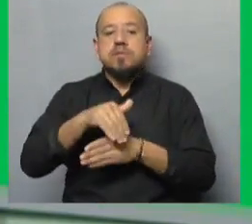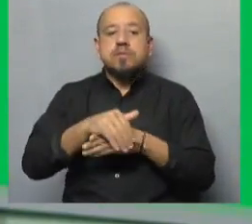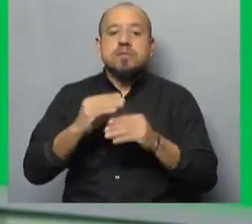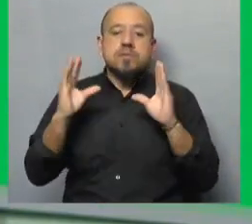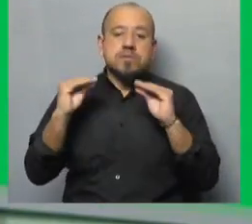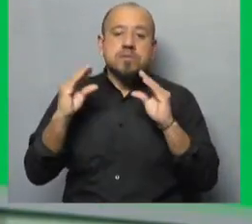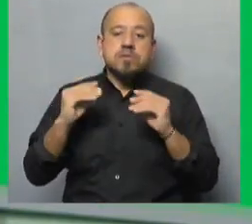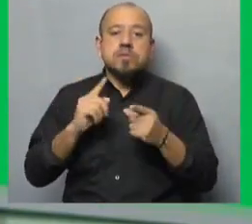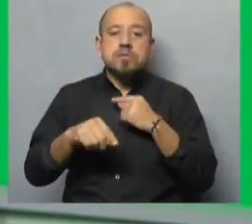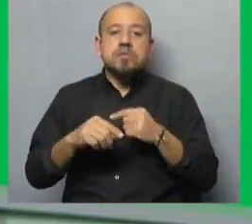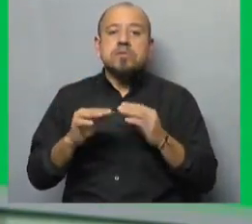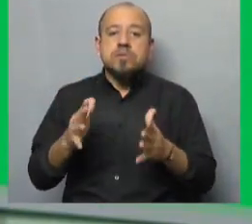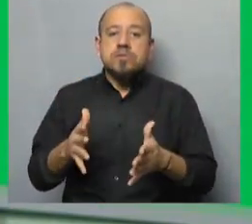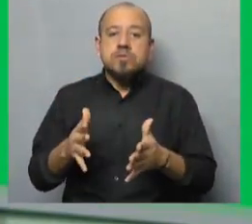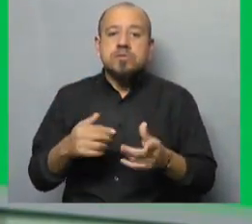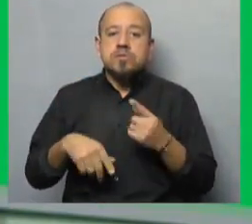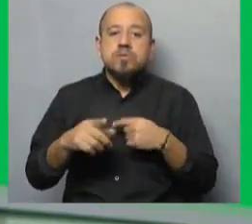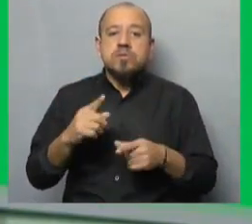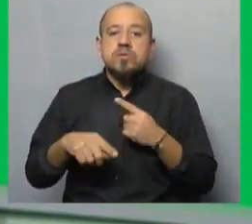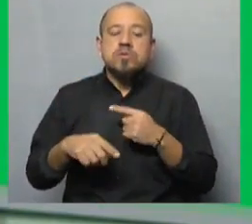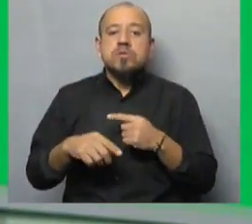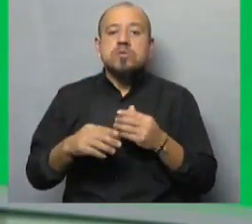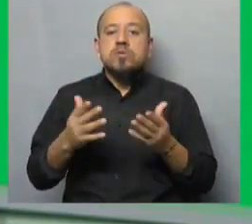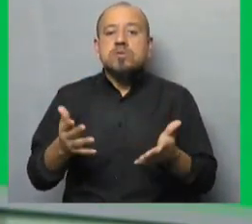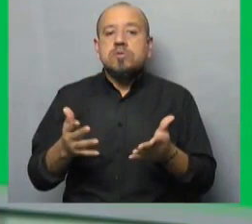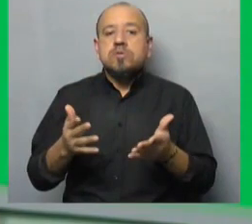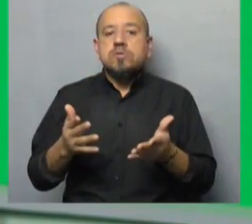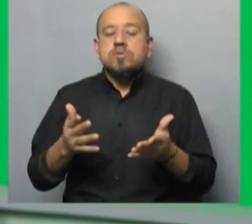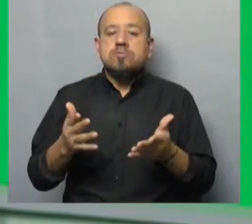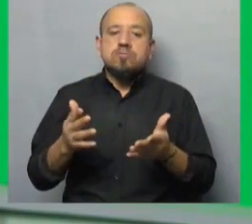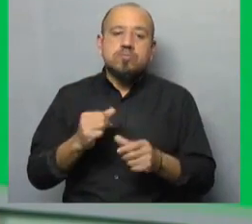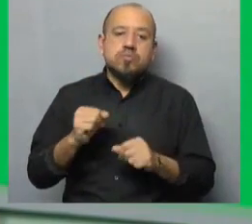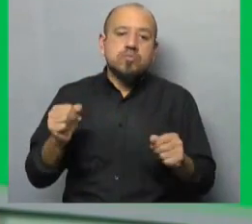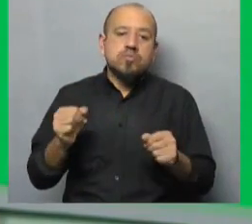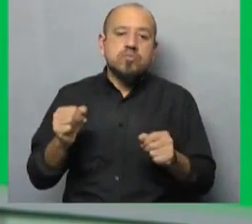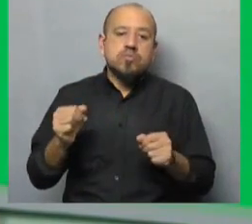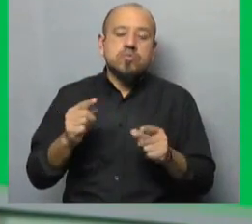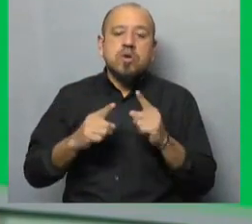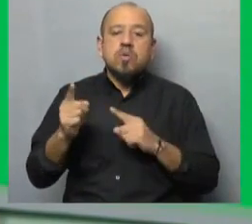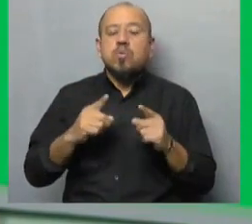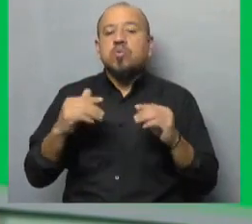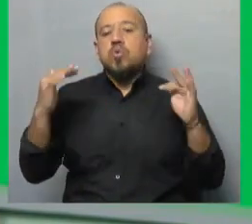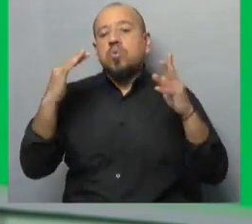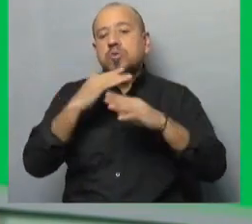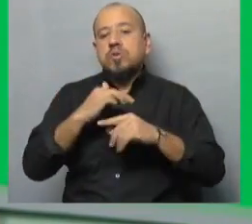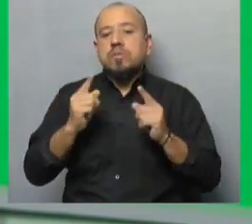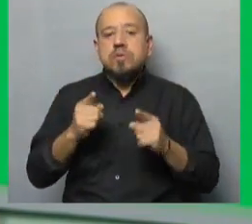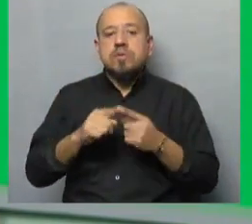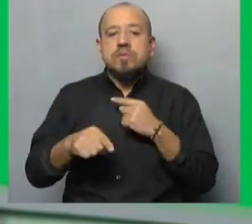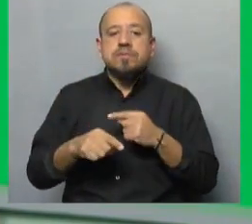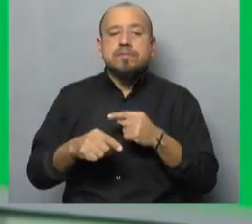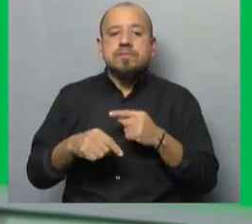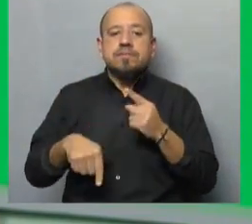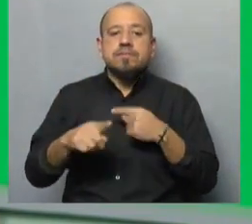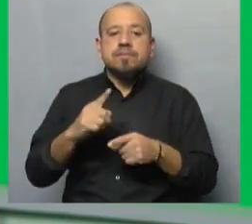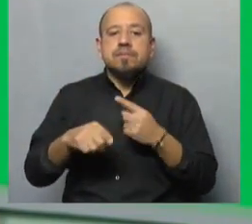va a anunciar un tiempo con cielo nuboso y períodos de algo nuboso vamos a contarles que en andrés echebeste entre